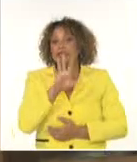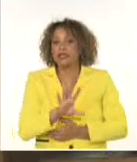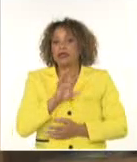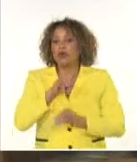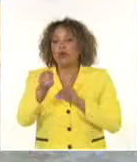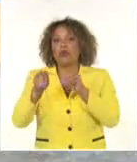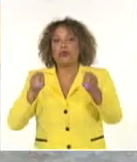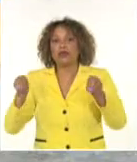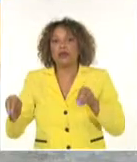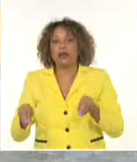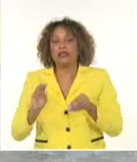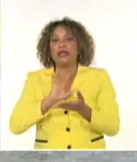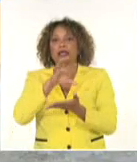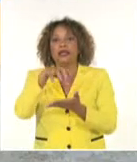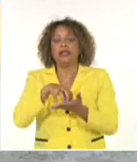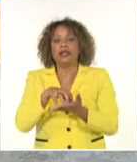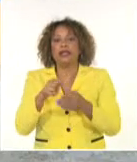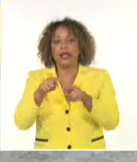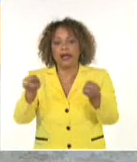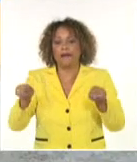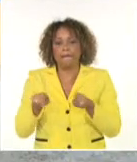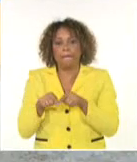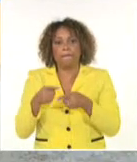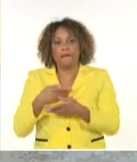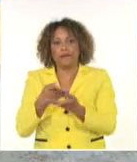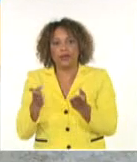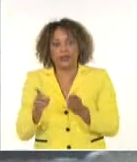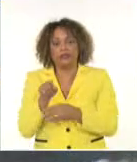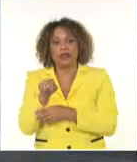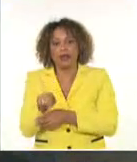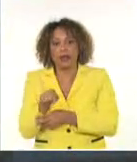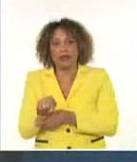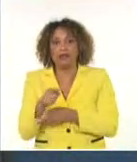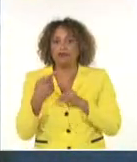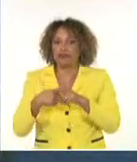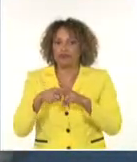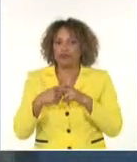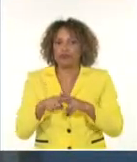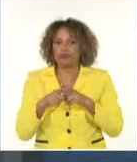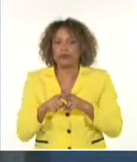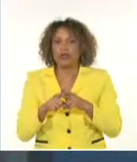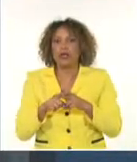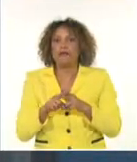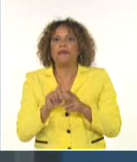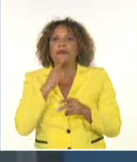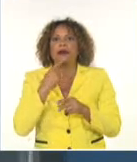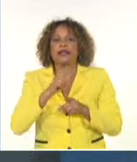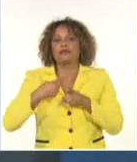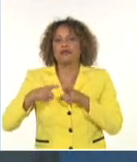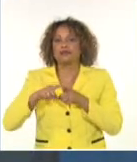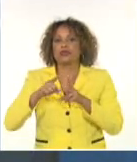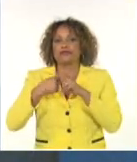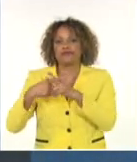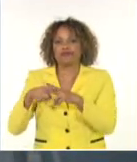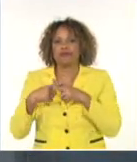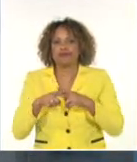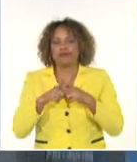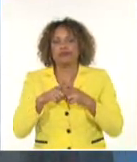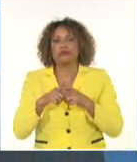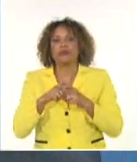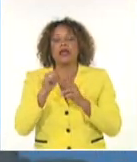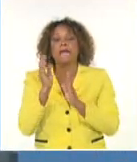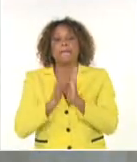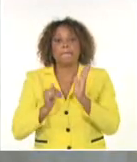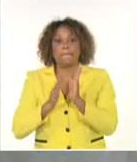ubicadas en la estación de la presa, en donde ya fueron creadas las condiciones necesarias para el montaje en los próximos días. En los últimos meses